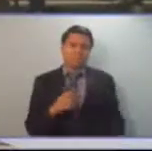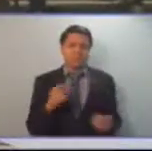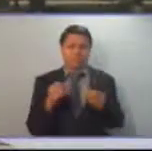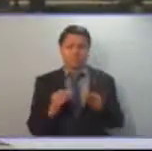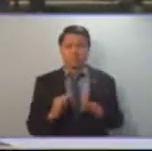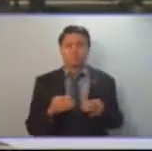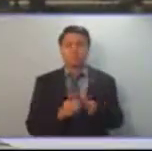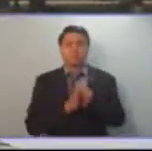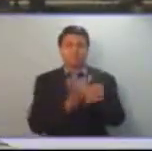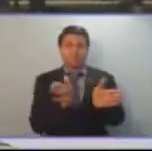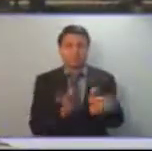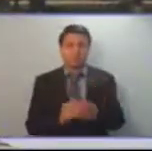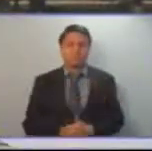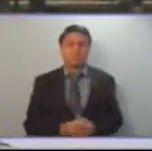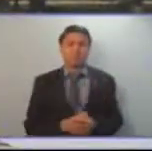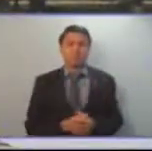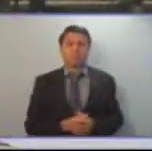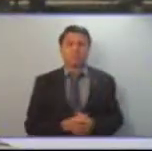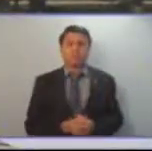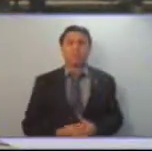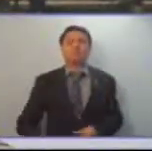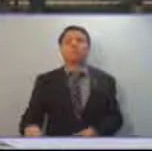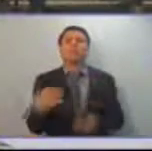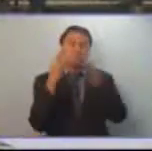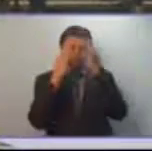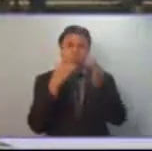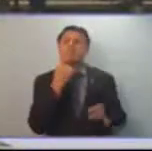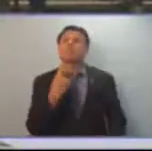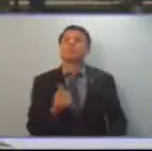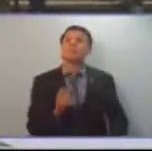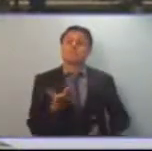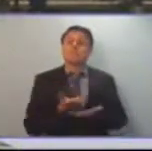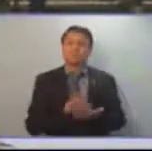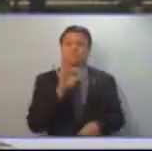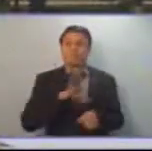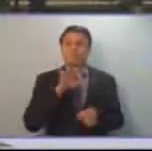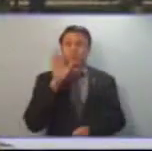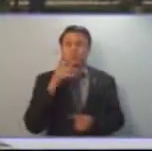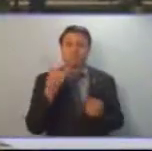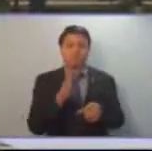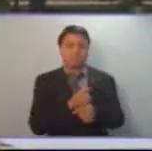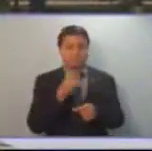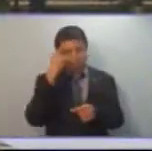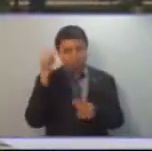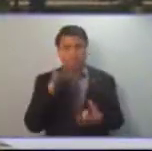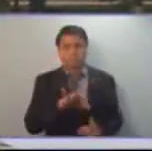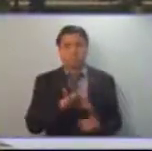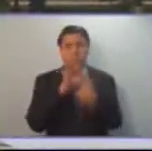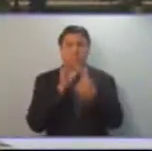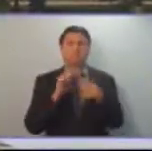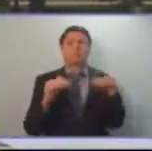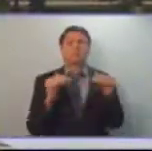de generales decidía quién era el candidato y el partido oficial lo